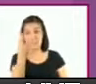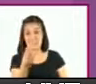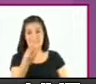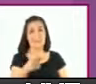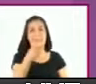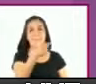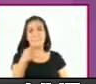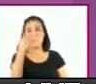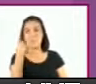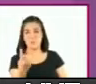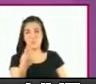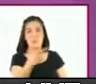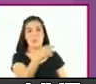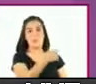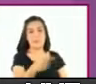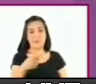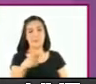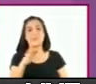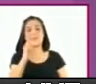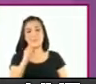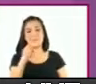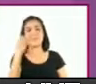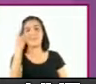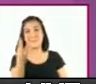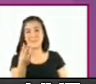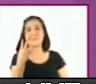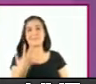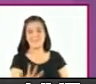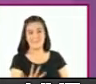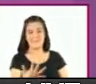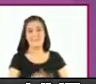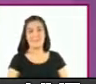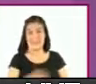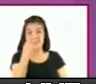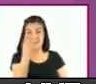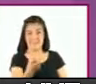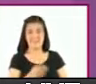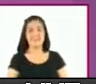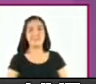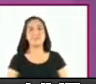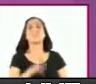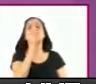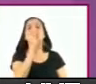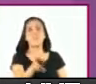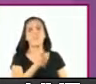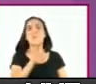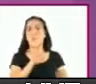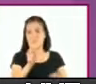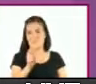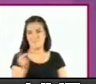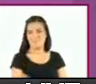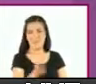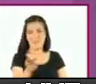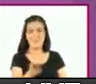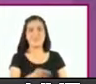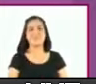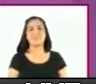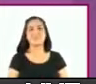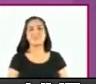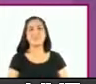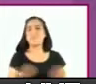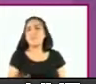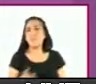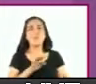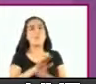menos 1, 1, 3, 5. Ahora respondamos algunas preguntas.